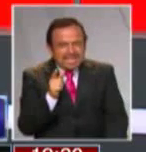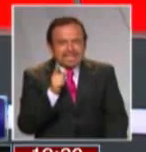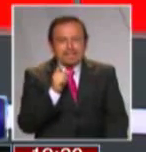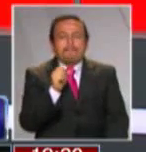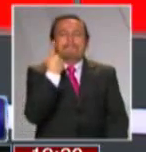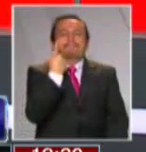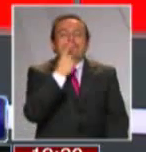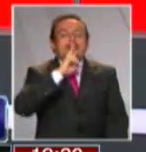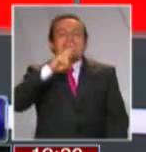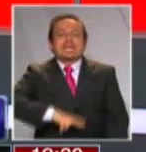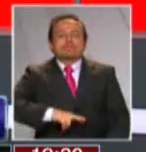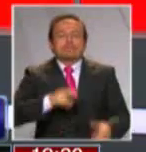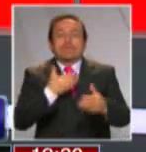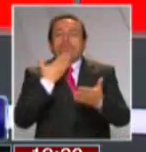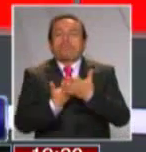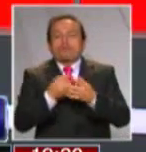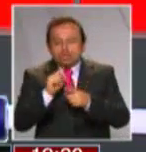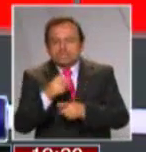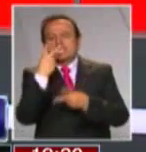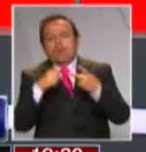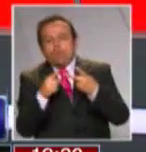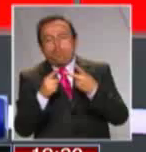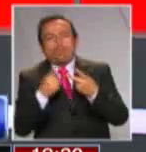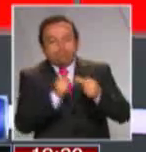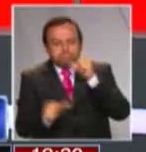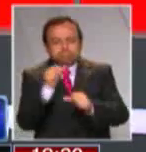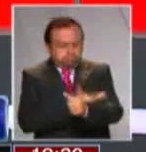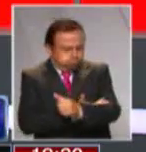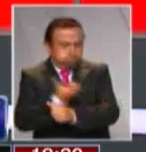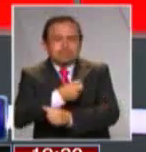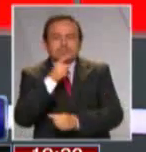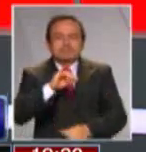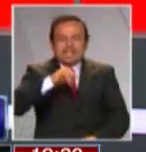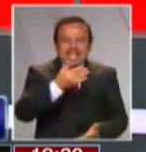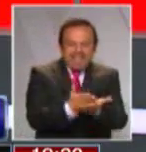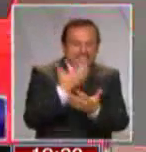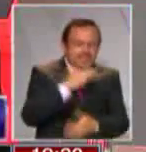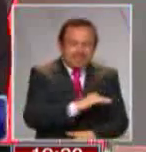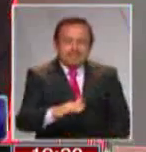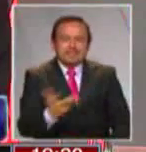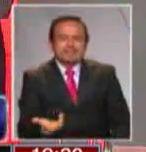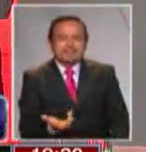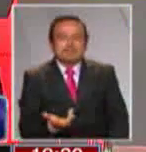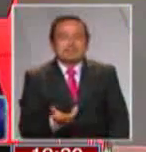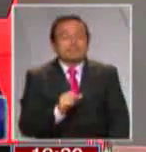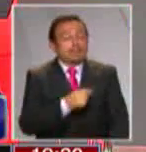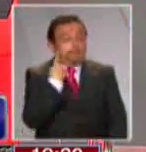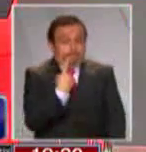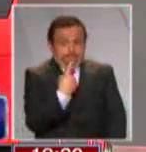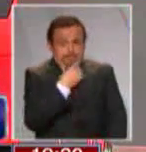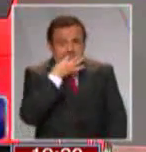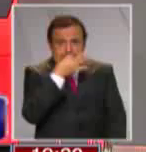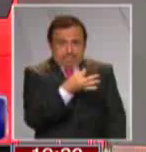estos primeros resultados. ¿Cuándo vamos a conocer el resultado de los segundos y qué se va a hacer con estos jardines infantiles? Bueno, en primer lugar decirle, Matilde,